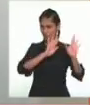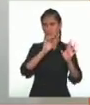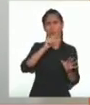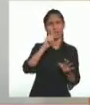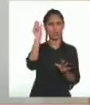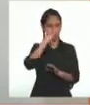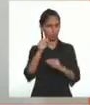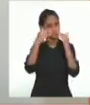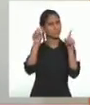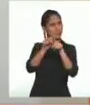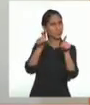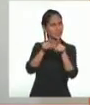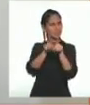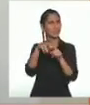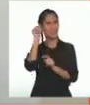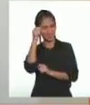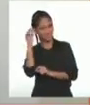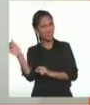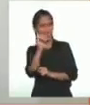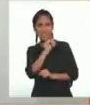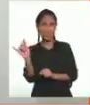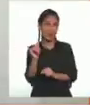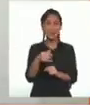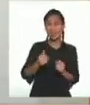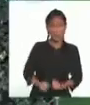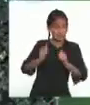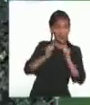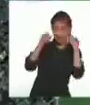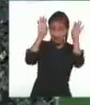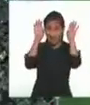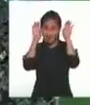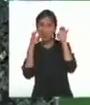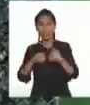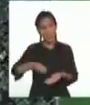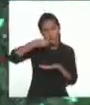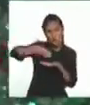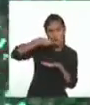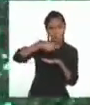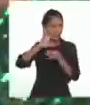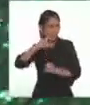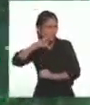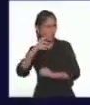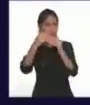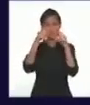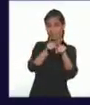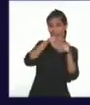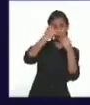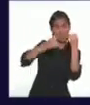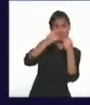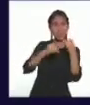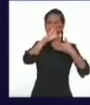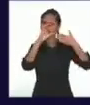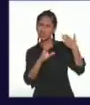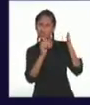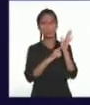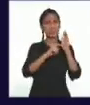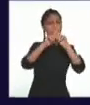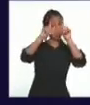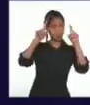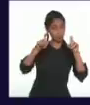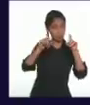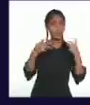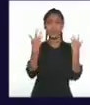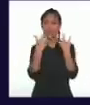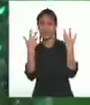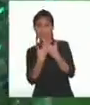razón. Como diría la vaca que come limón. Y para terminar con las características, las preguntas deben corresponder a